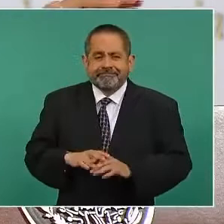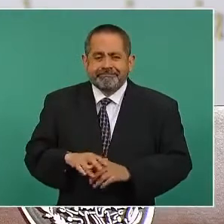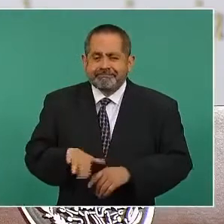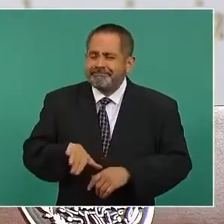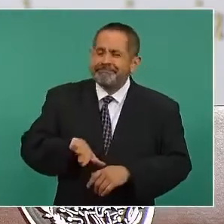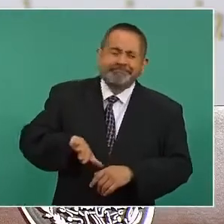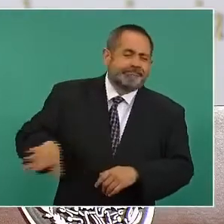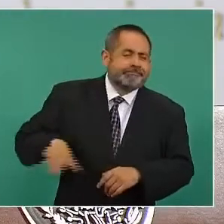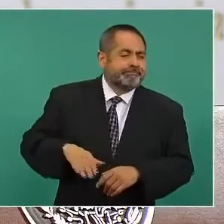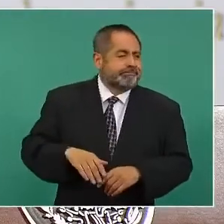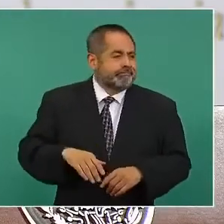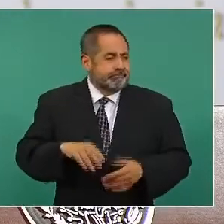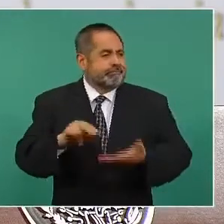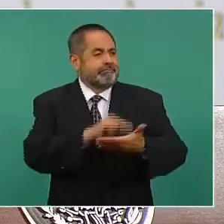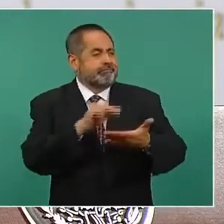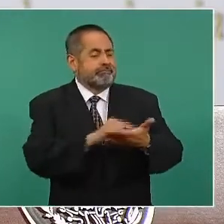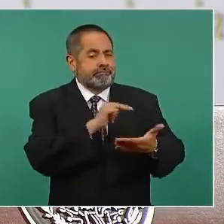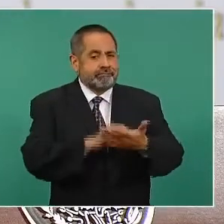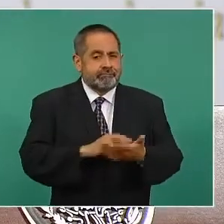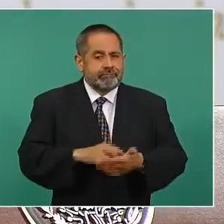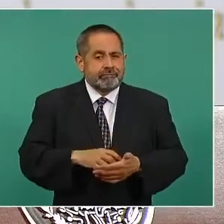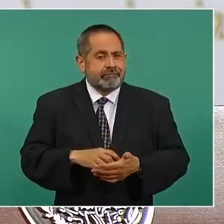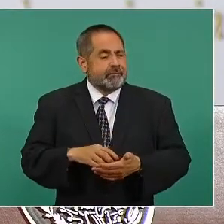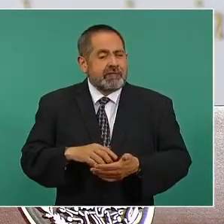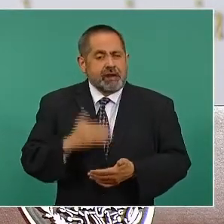Totalmente irregular.